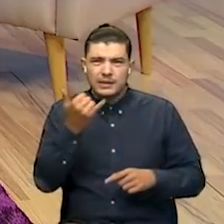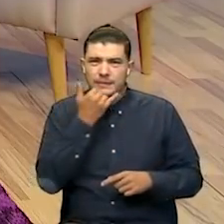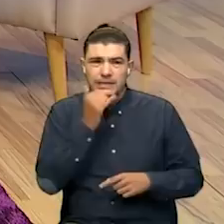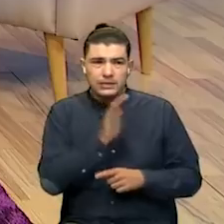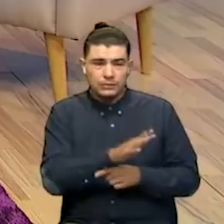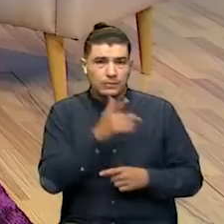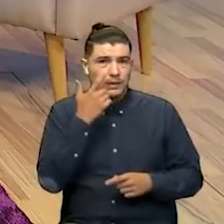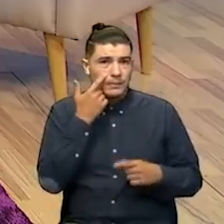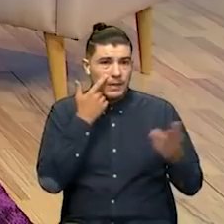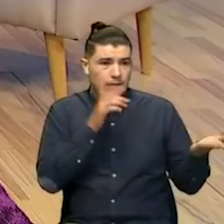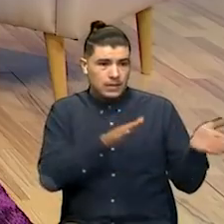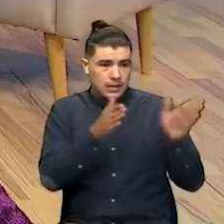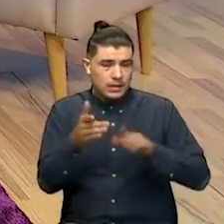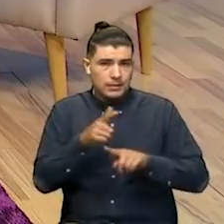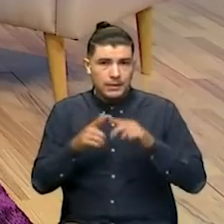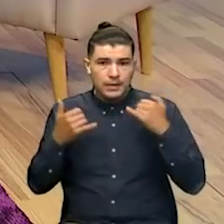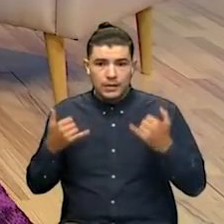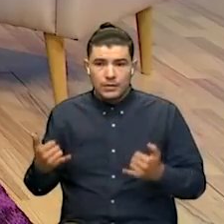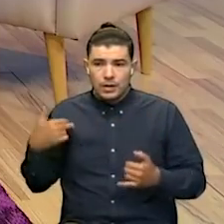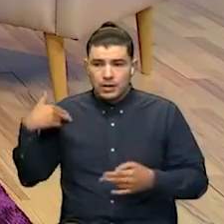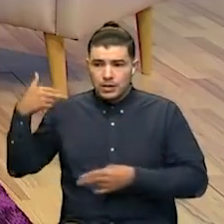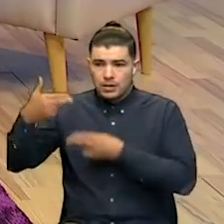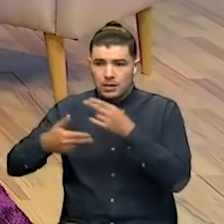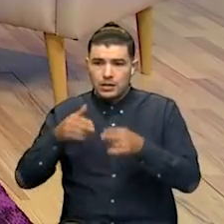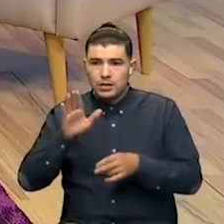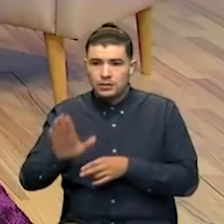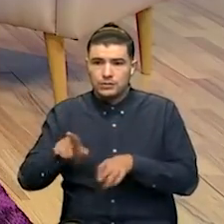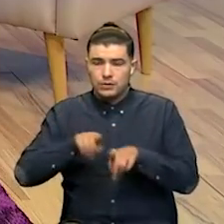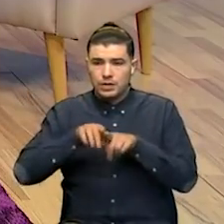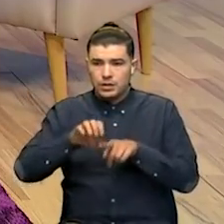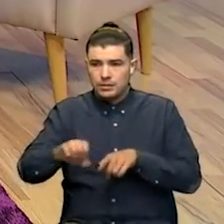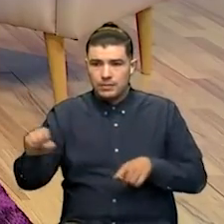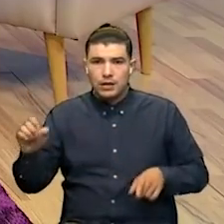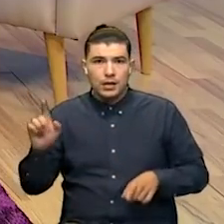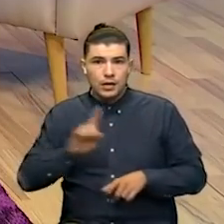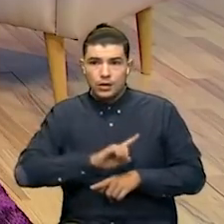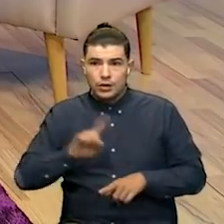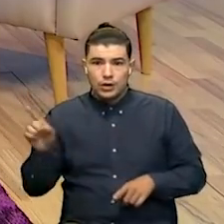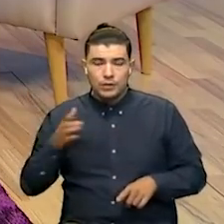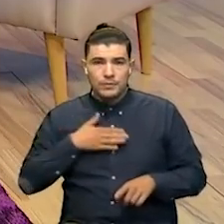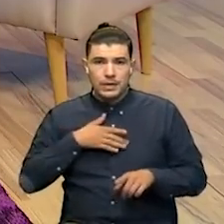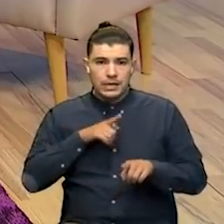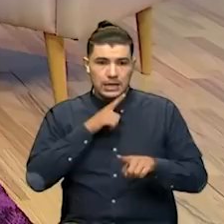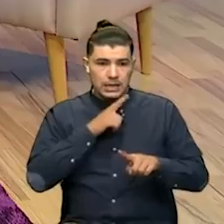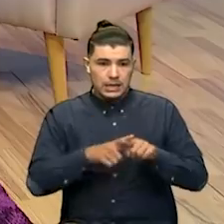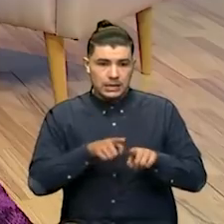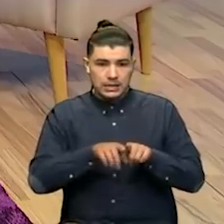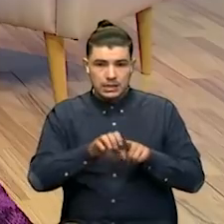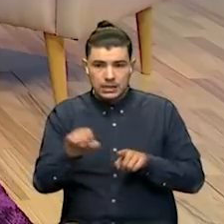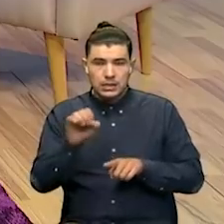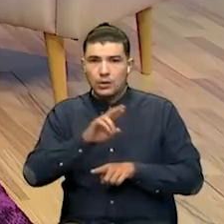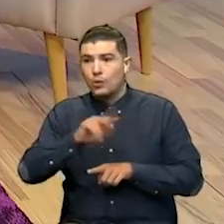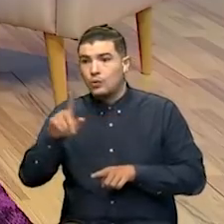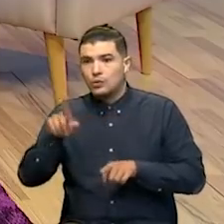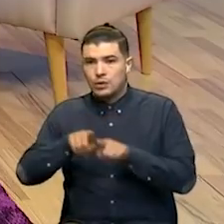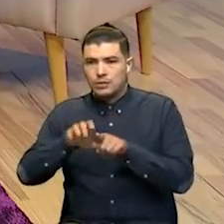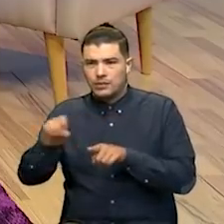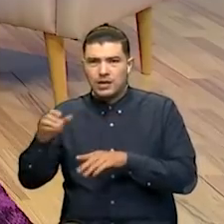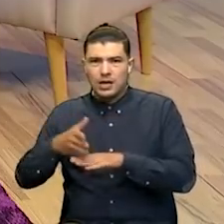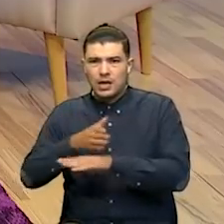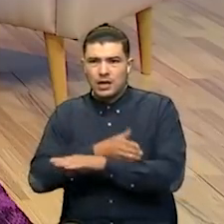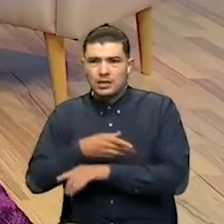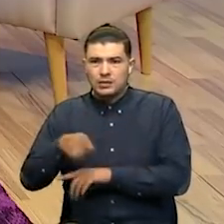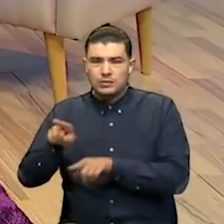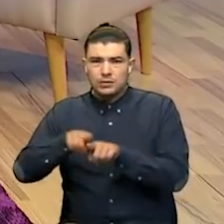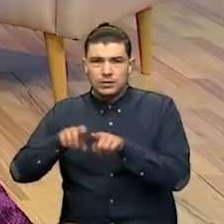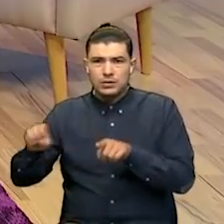murió y ahorita la heredó a un hermano de él. No a mi ex marido, sino a un hermano. Pero resulta que él, antes de morirme,